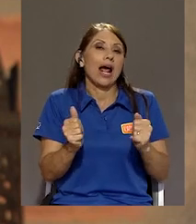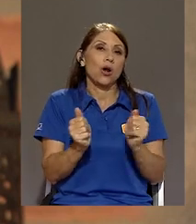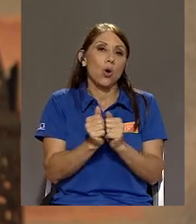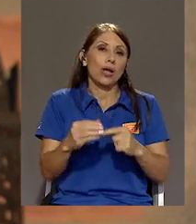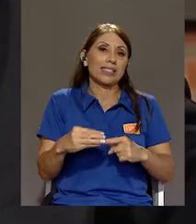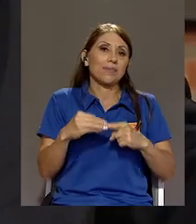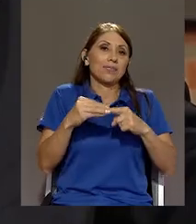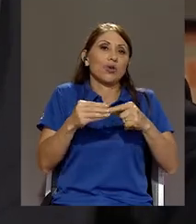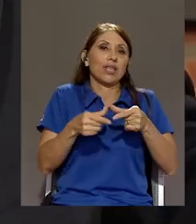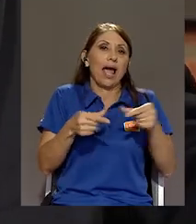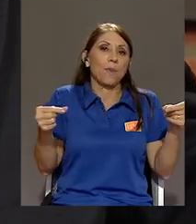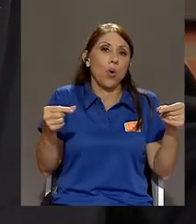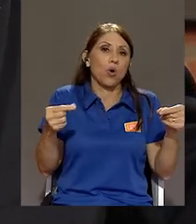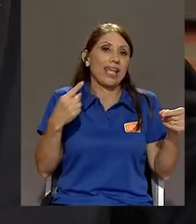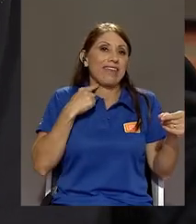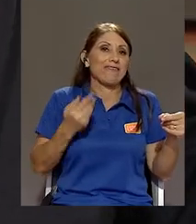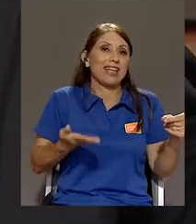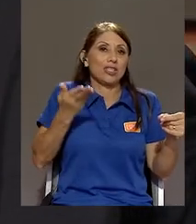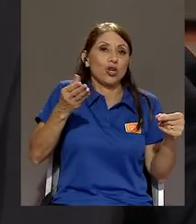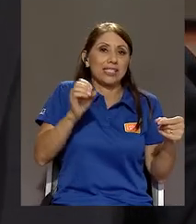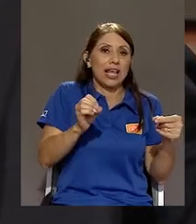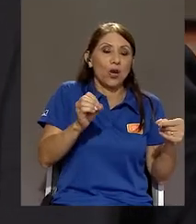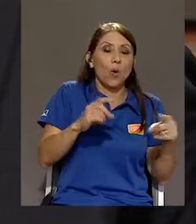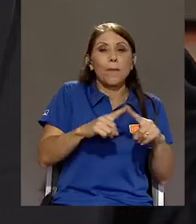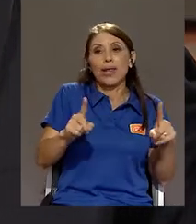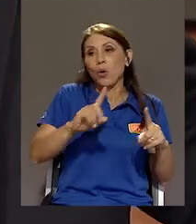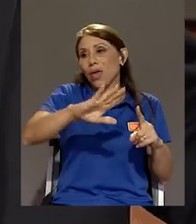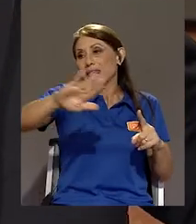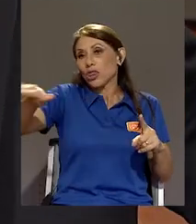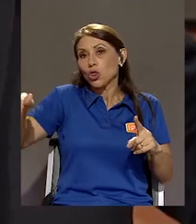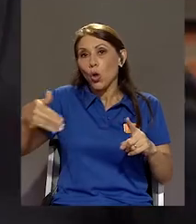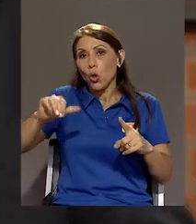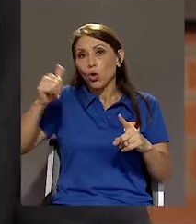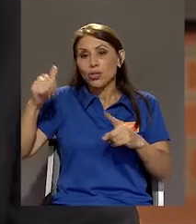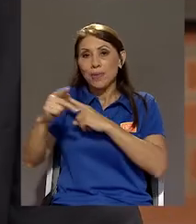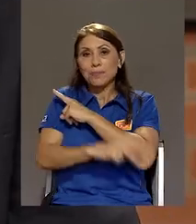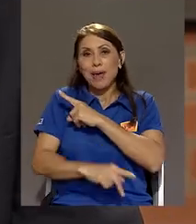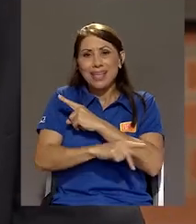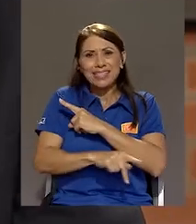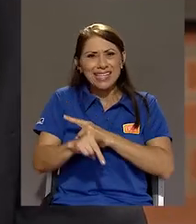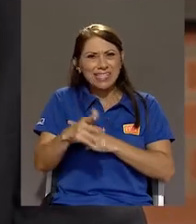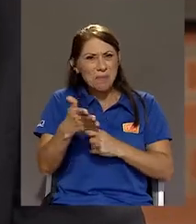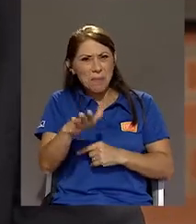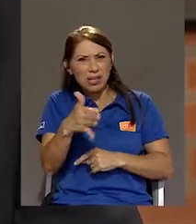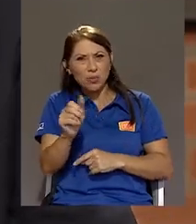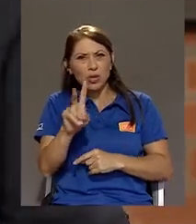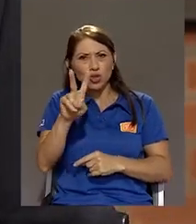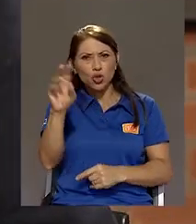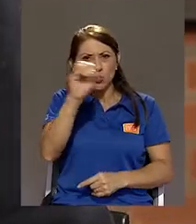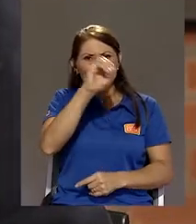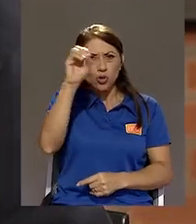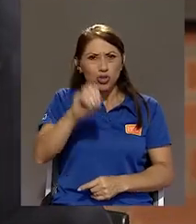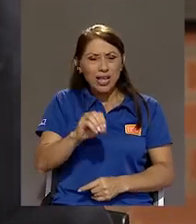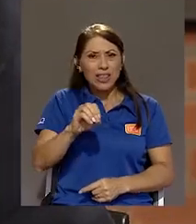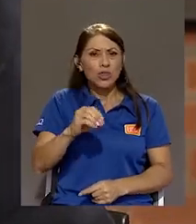Japón, donde la inflación es cero, en todos los demás países más o menos la inflación es 2%. Sí, buena es. Parte de eso es